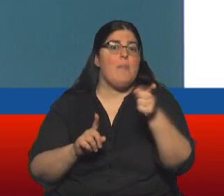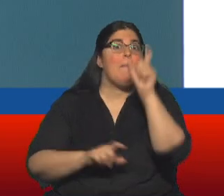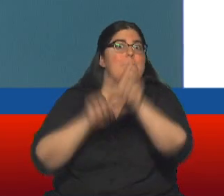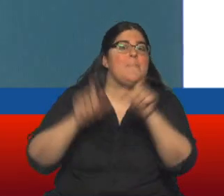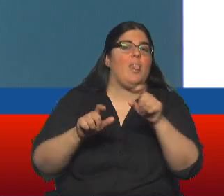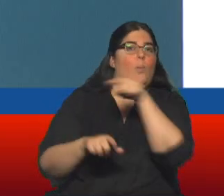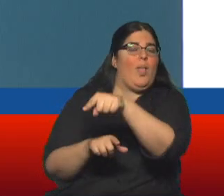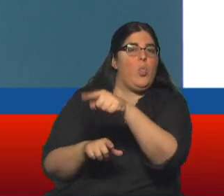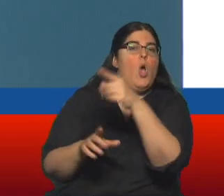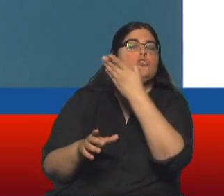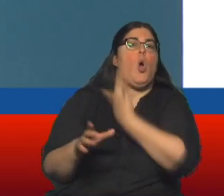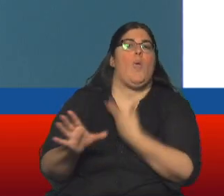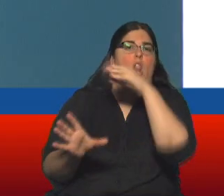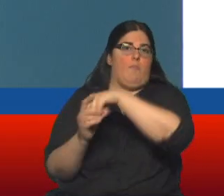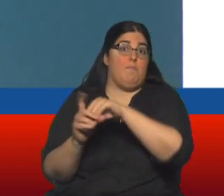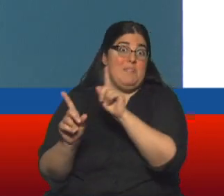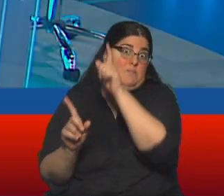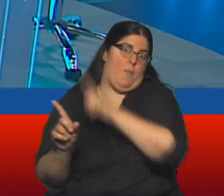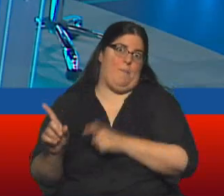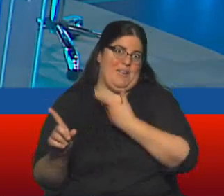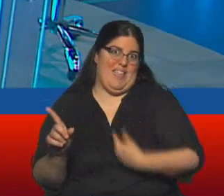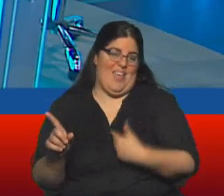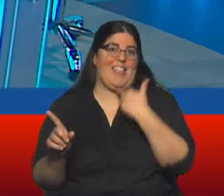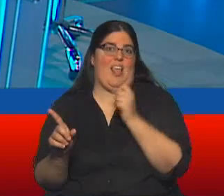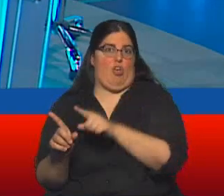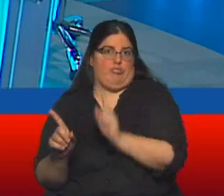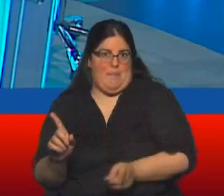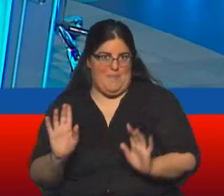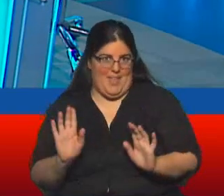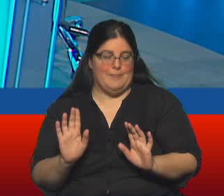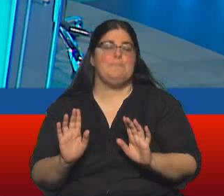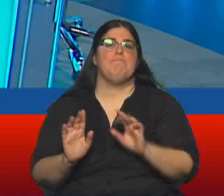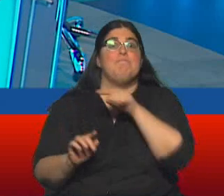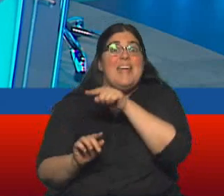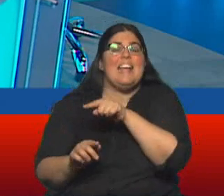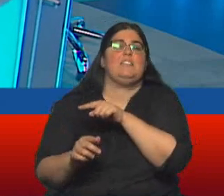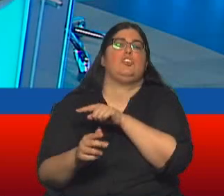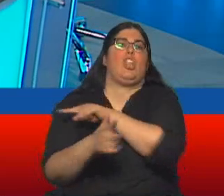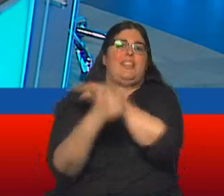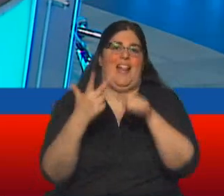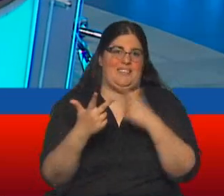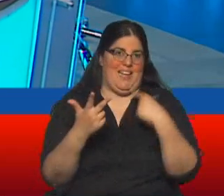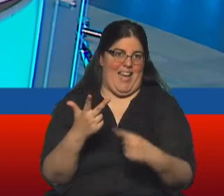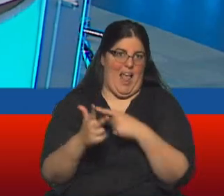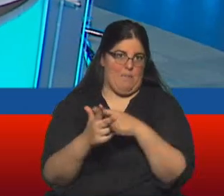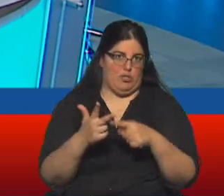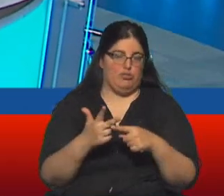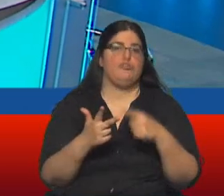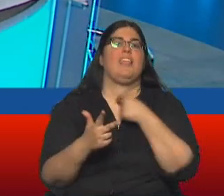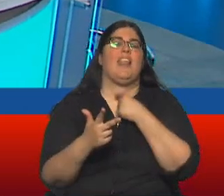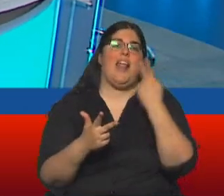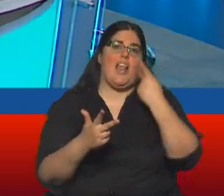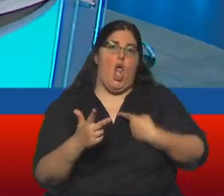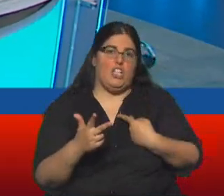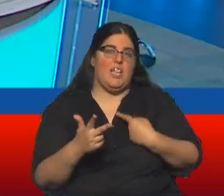que son parte del gobierno, incluyendo a Lukashenko y a sus hijos. Entonces, esos son los tres reclamos. Que los reconozcan, que le